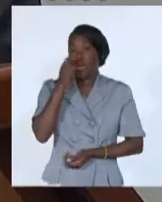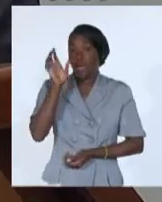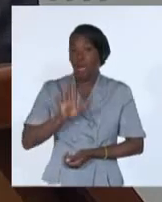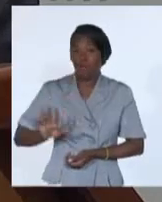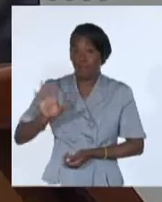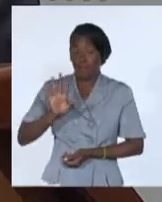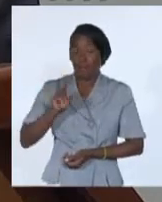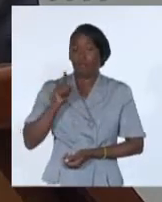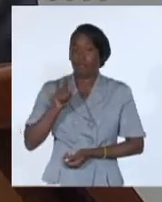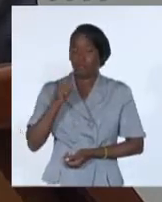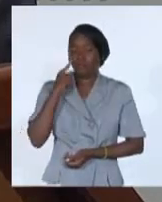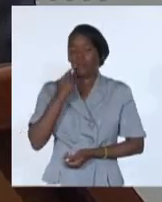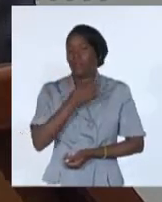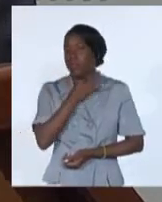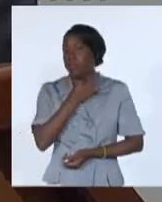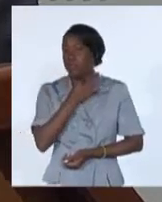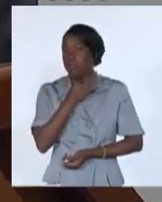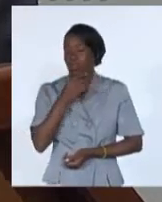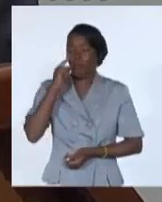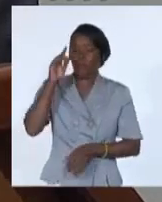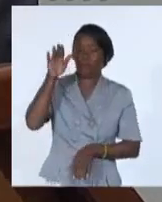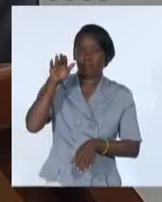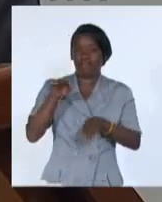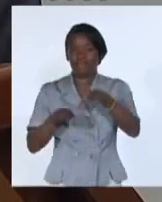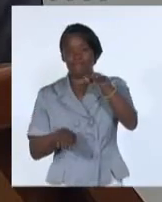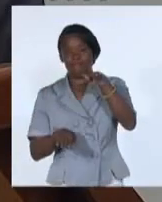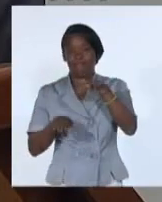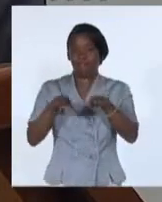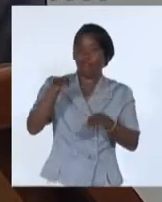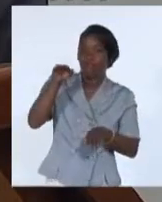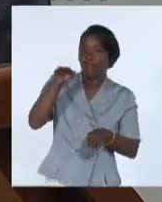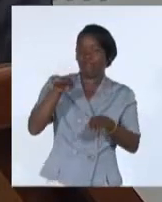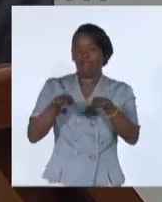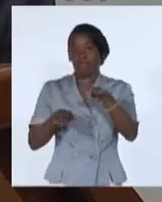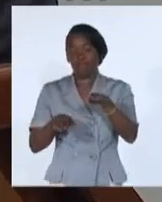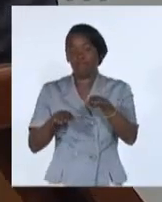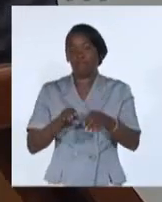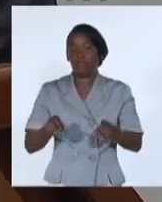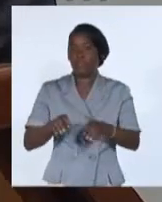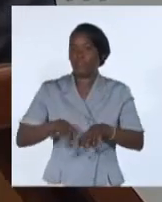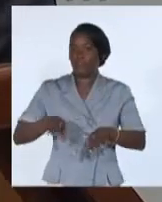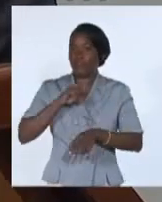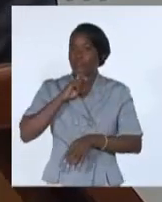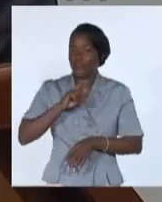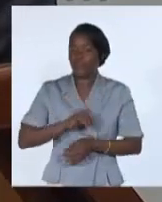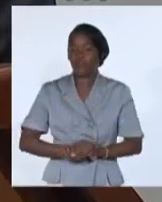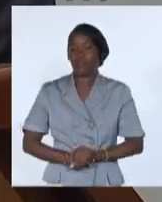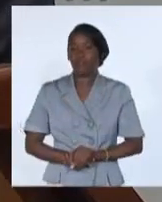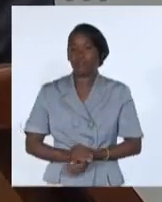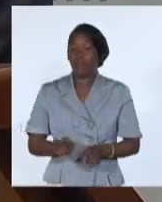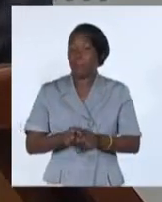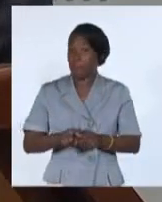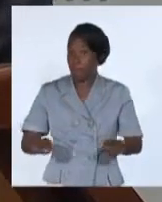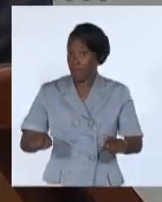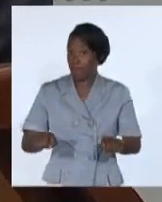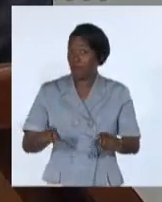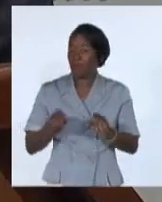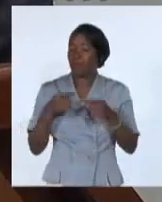gran riqueza. Hay desigualdades y debe haber una transición segura a